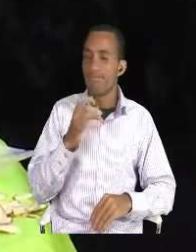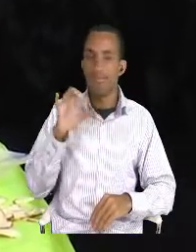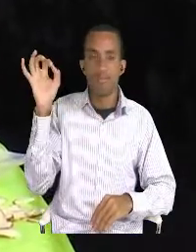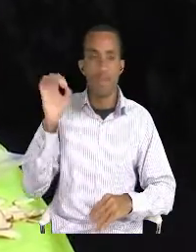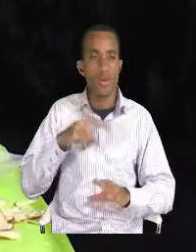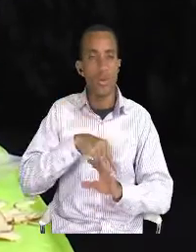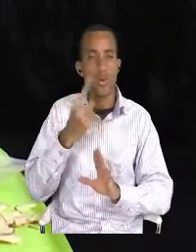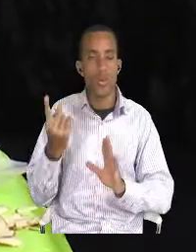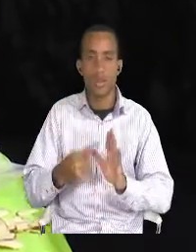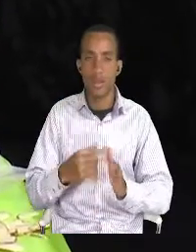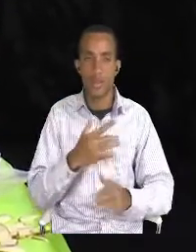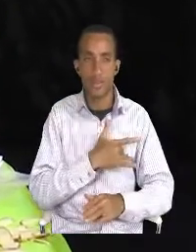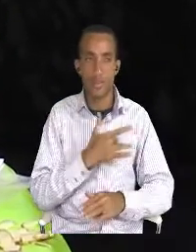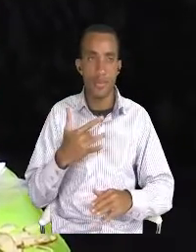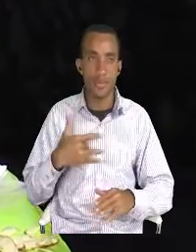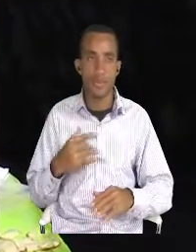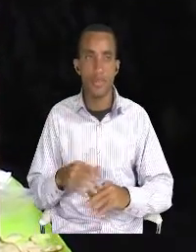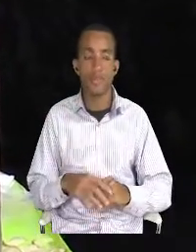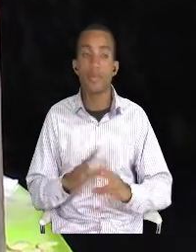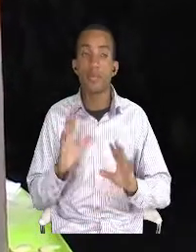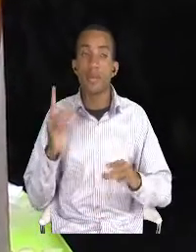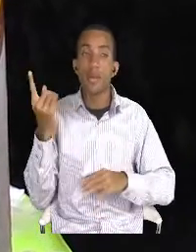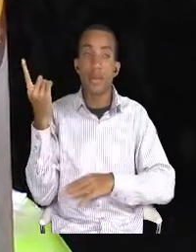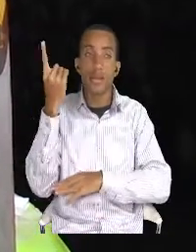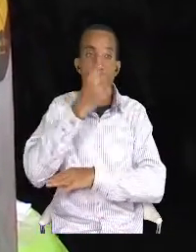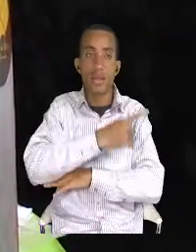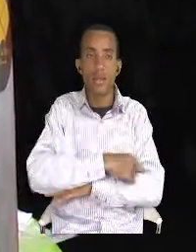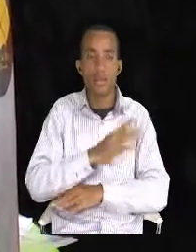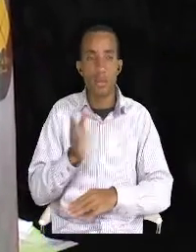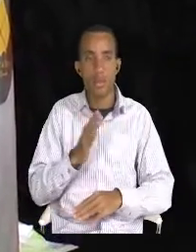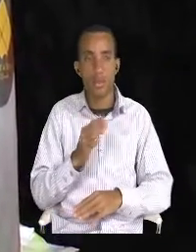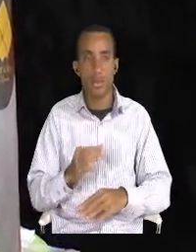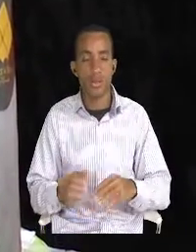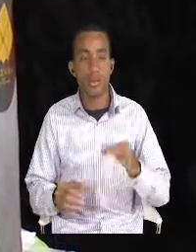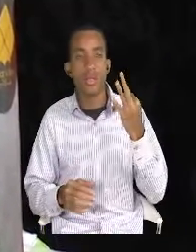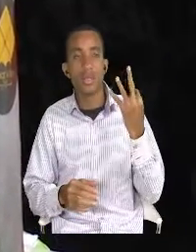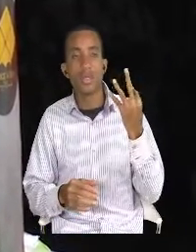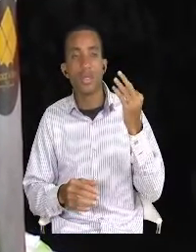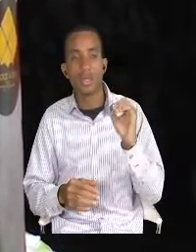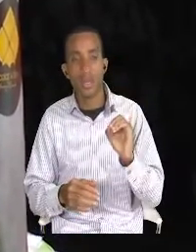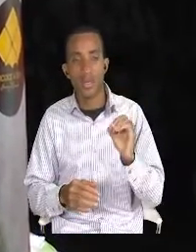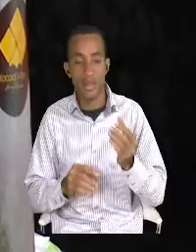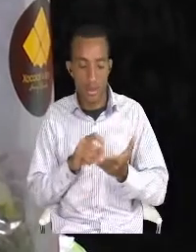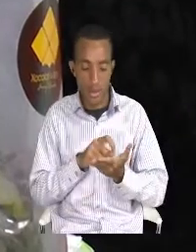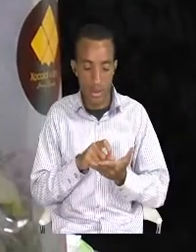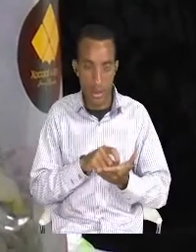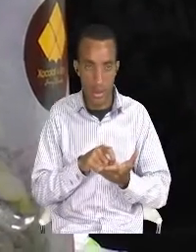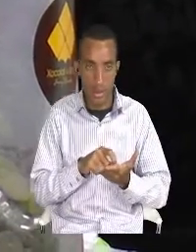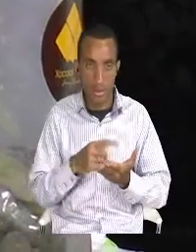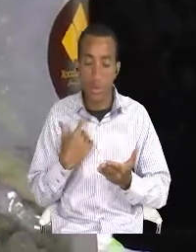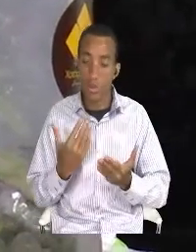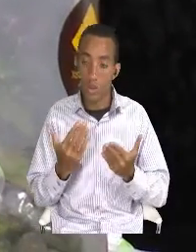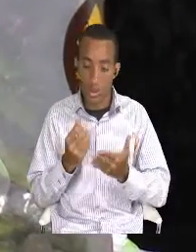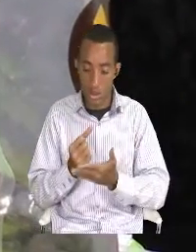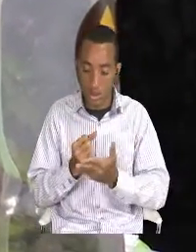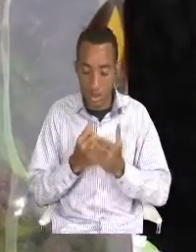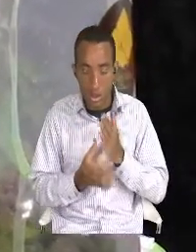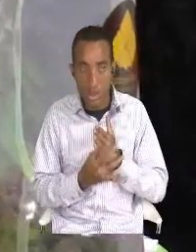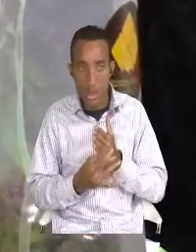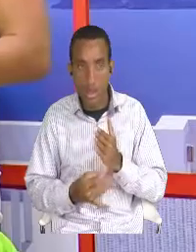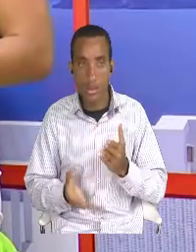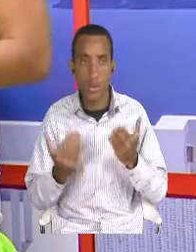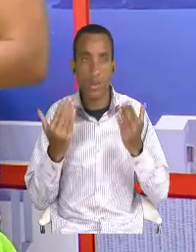cuando no nos pasemos de la porción del día. Nosotros debemos comer más o menos 30 gramos de frutos secos al día para que nos aporten las grasas buenas a nuestro cuerpo que tanto